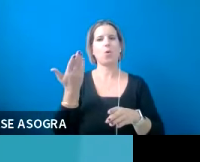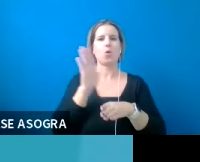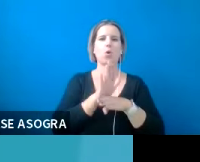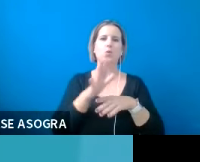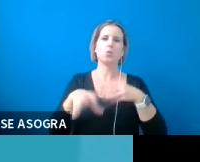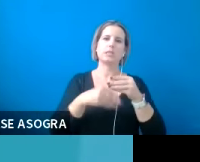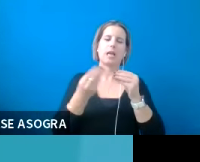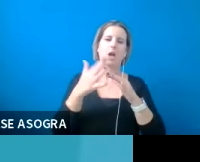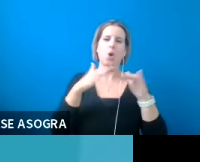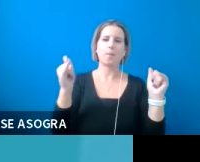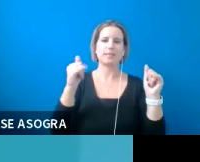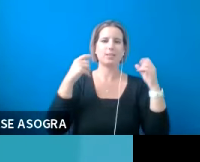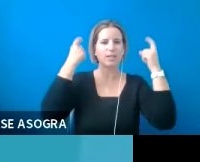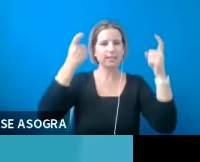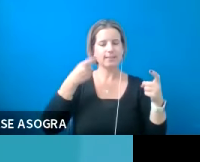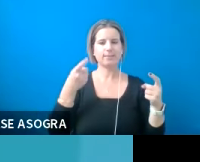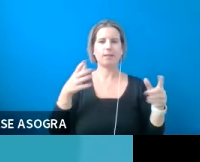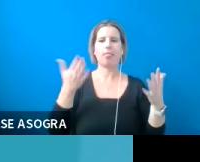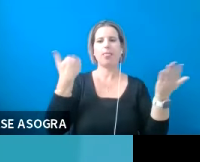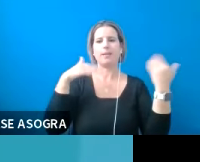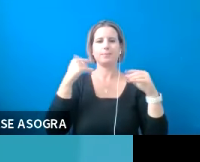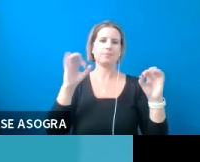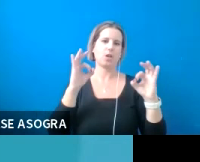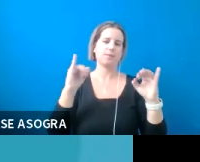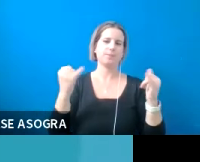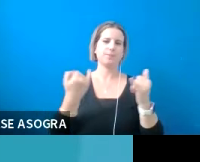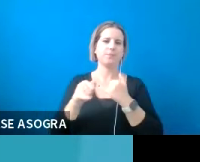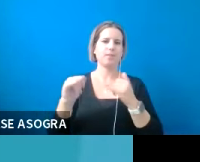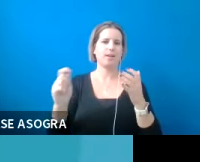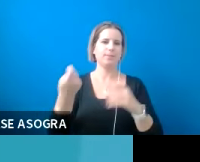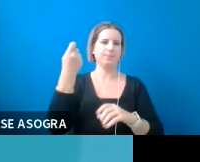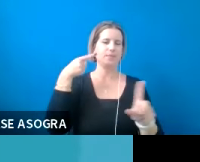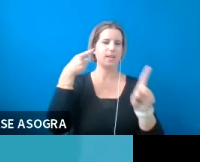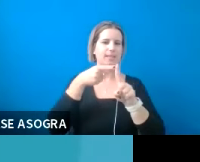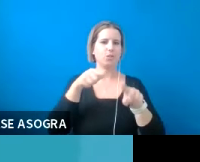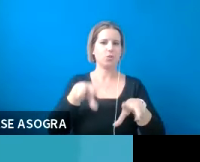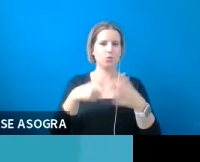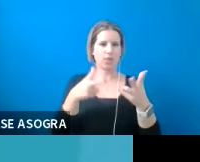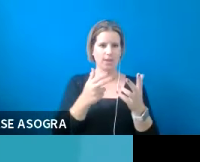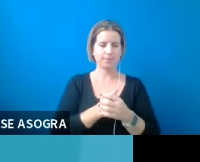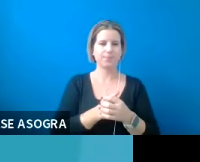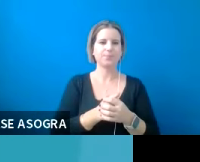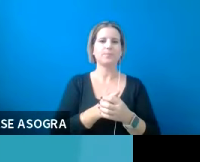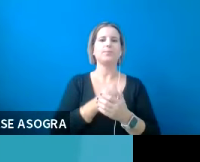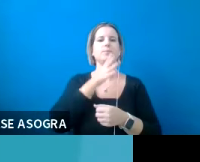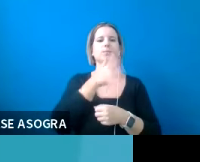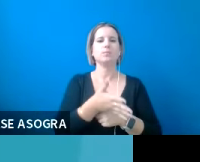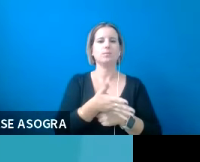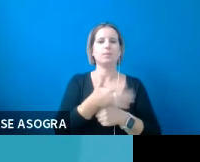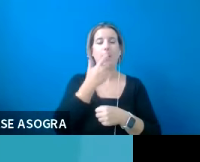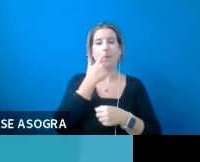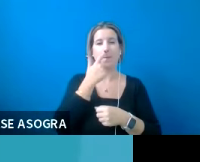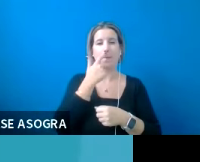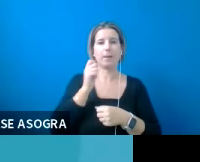para poder salir airosas o salir con éxito de determinados retos sociales es por esto que a